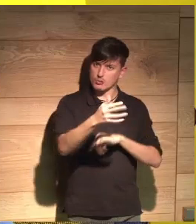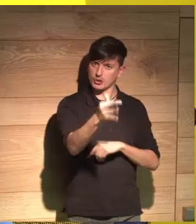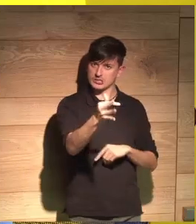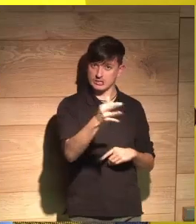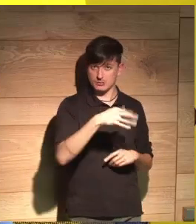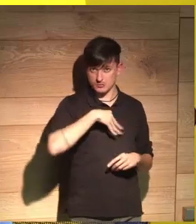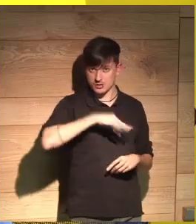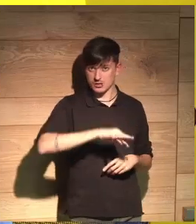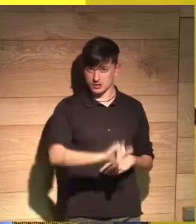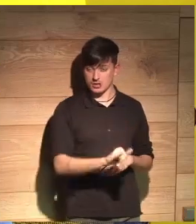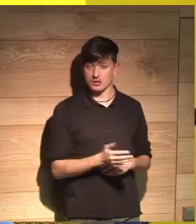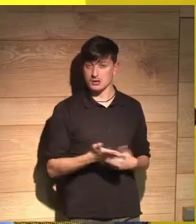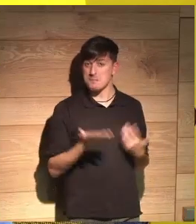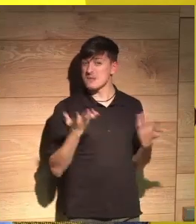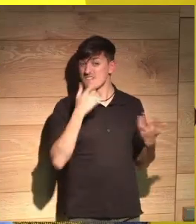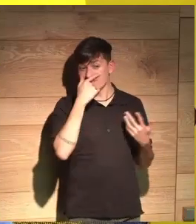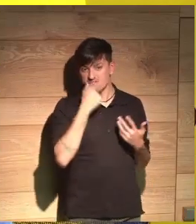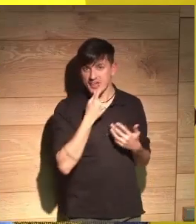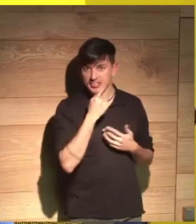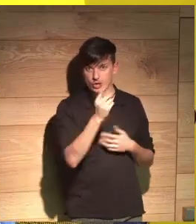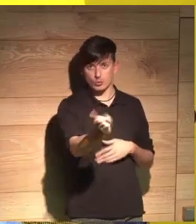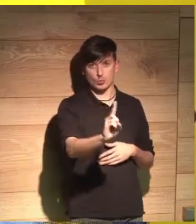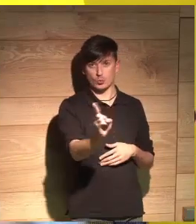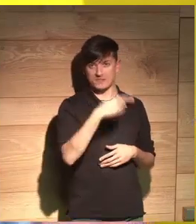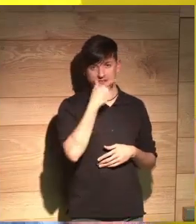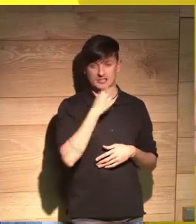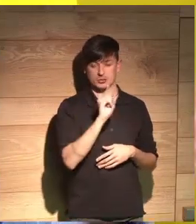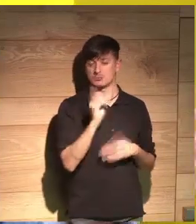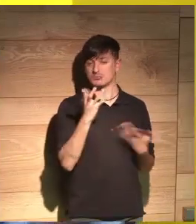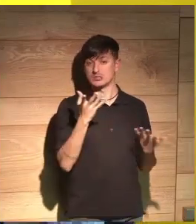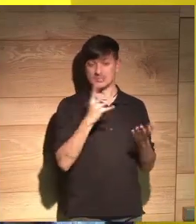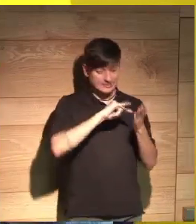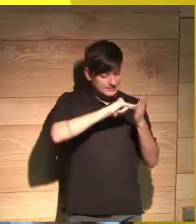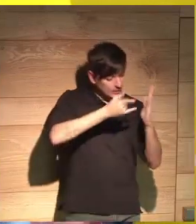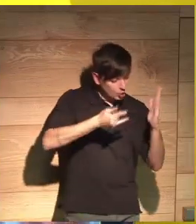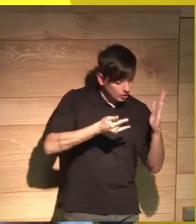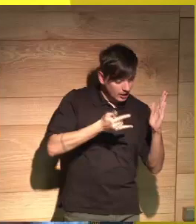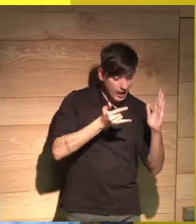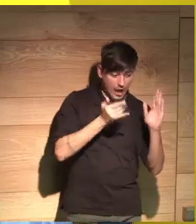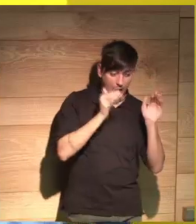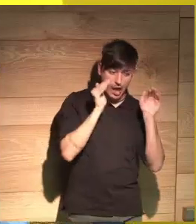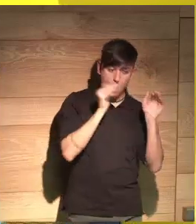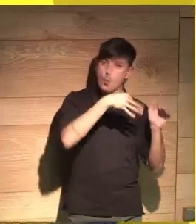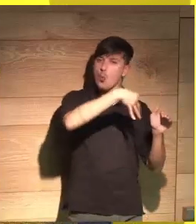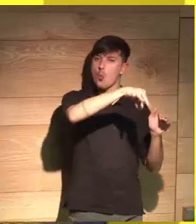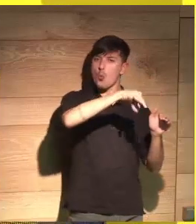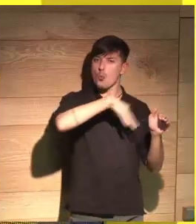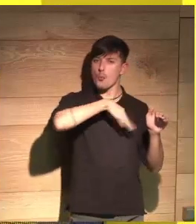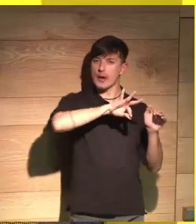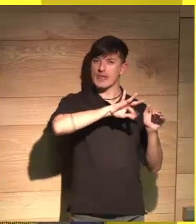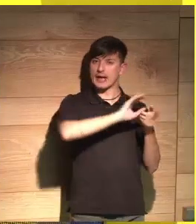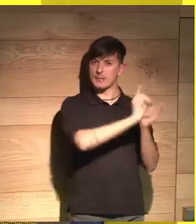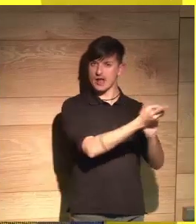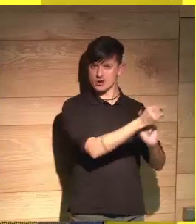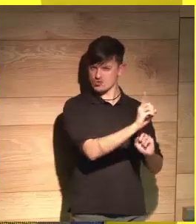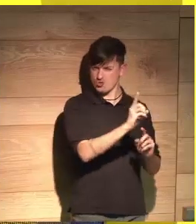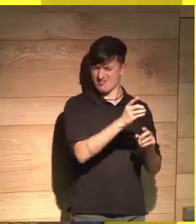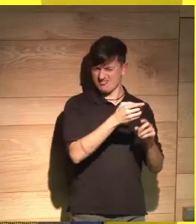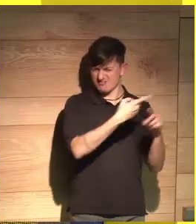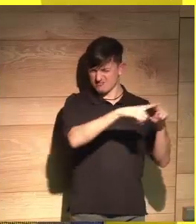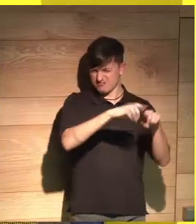pero no va a ser fácil y no es simplemente la tecnología que lo puede cambiar no es cierto eso es toda una cuestión